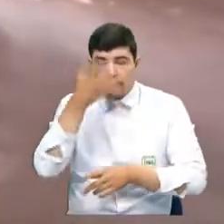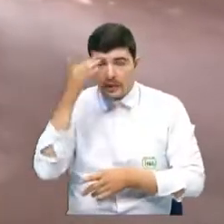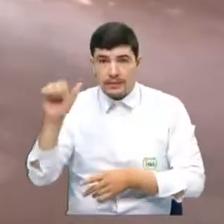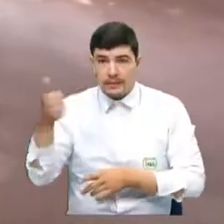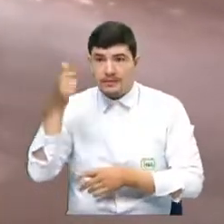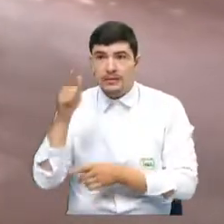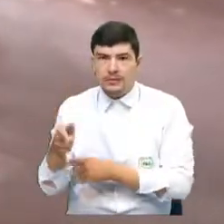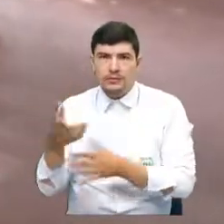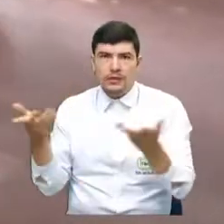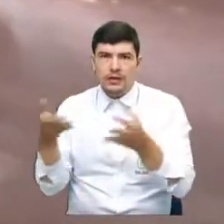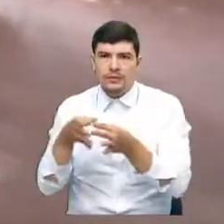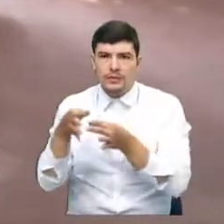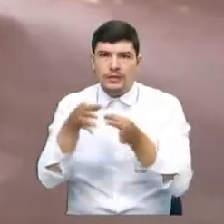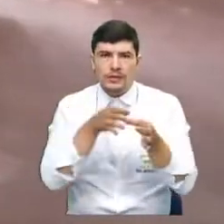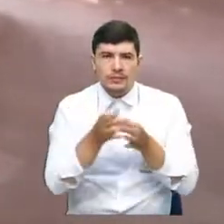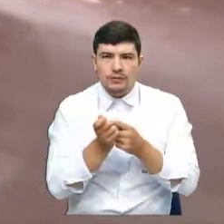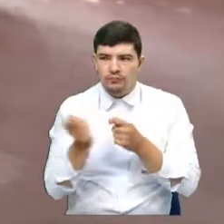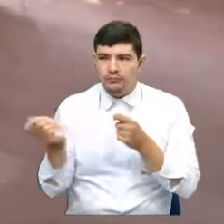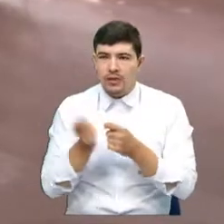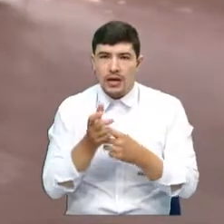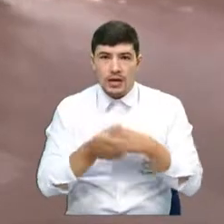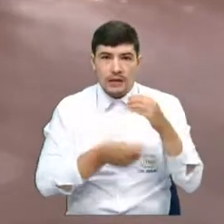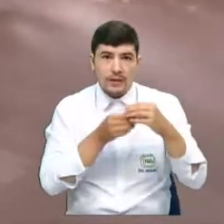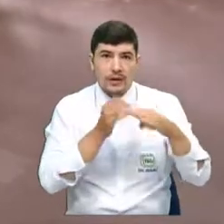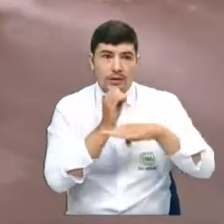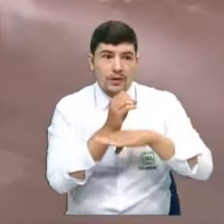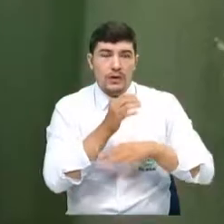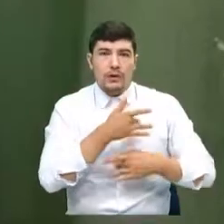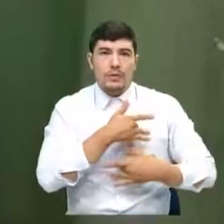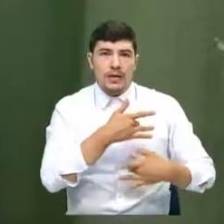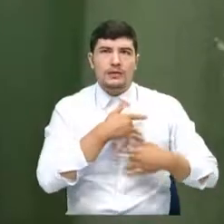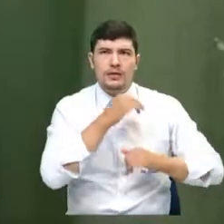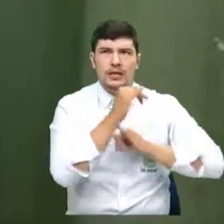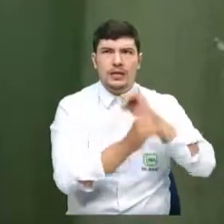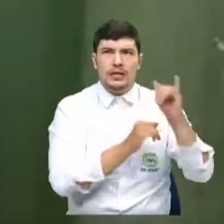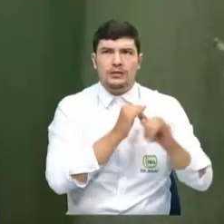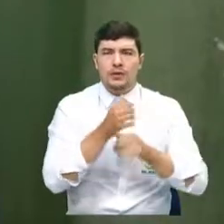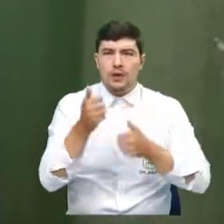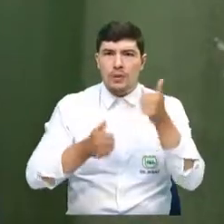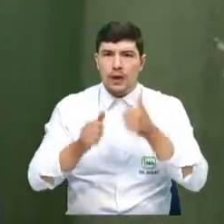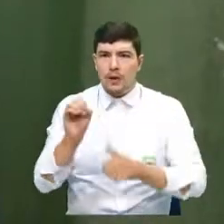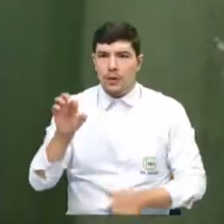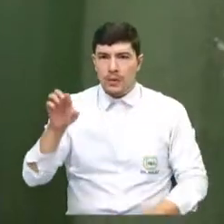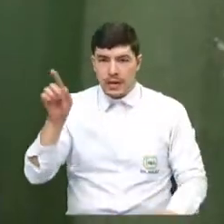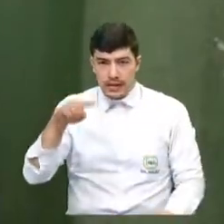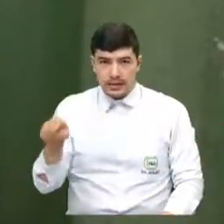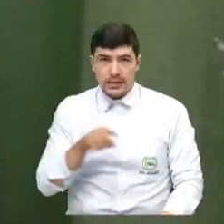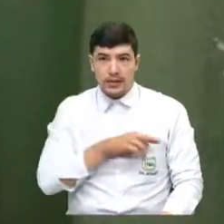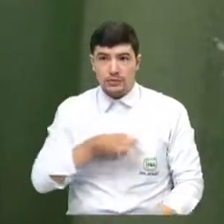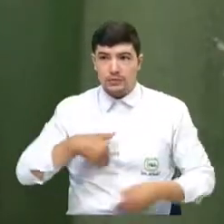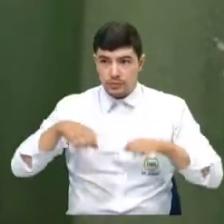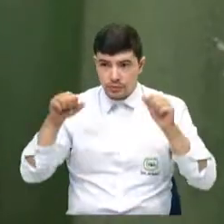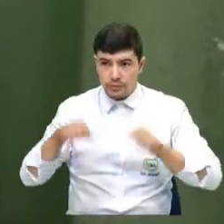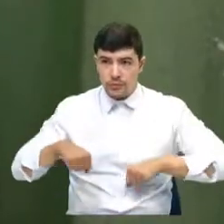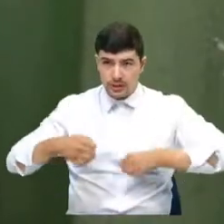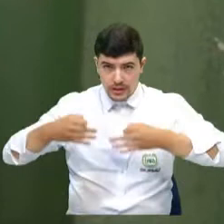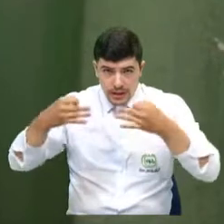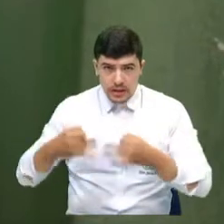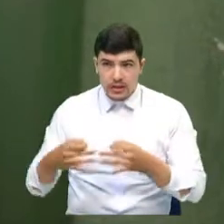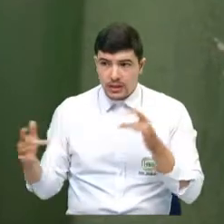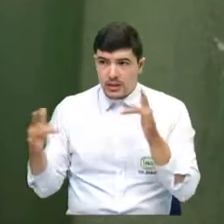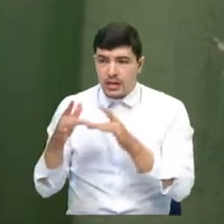municipios fronterizos con organismos de cooperación internacional como la ope s pudimos concretar y nos van a hacer